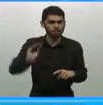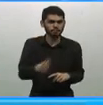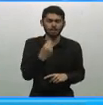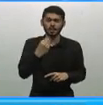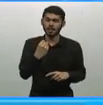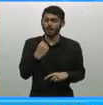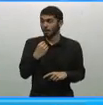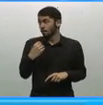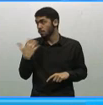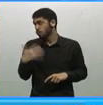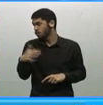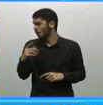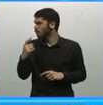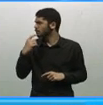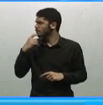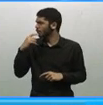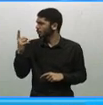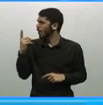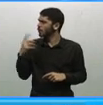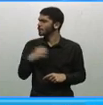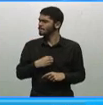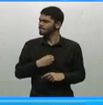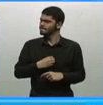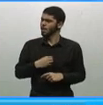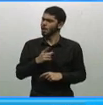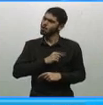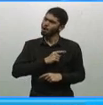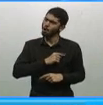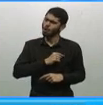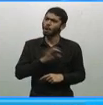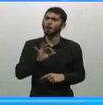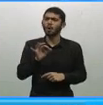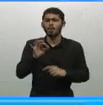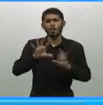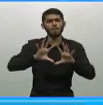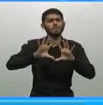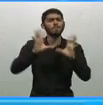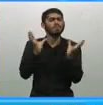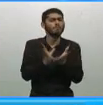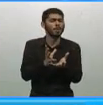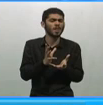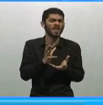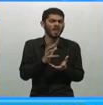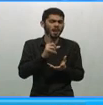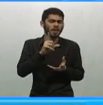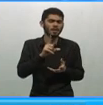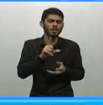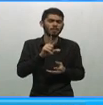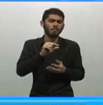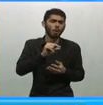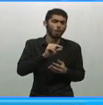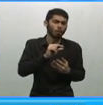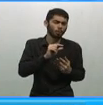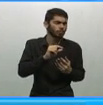América vos sos de los que sintió eso o el dolor de la final del mundial es inabarcable y y lo de la Copa América fue